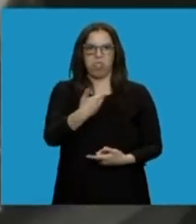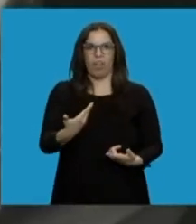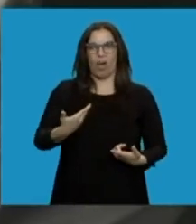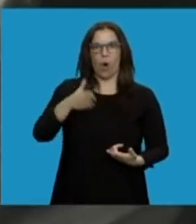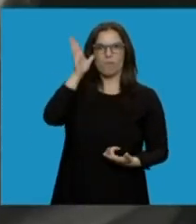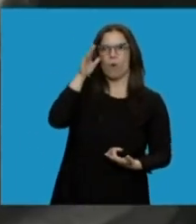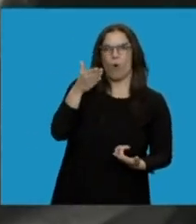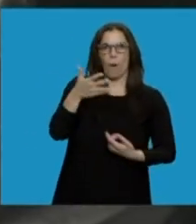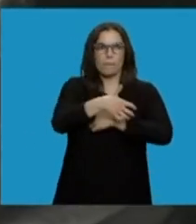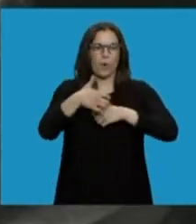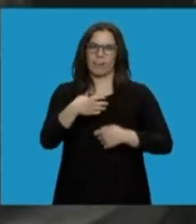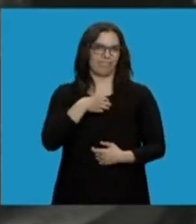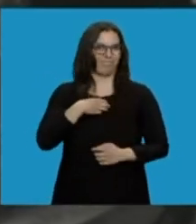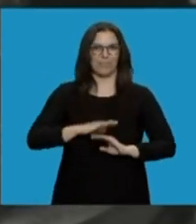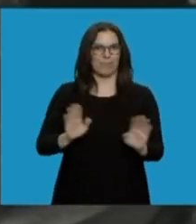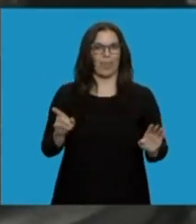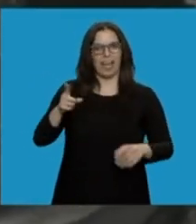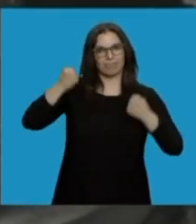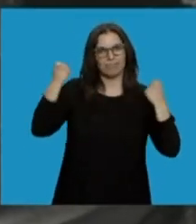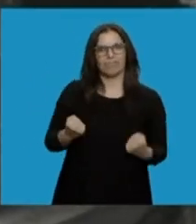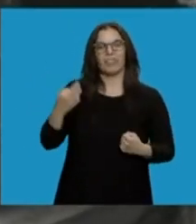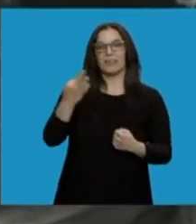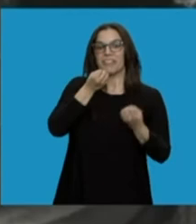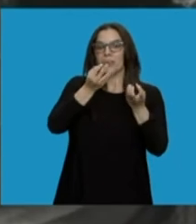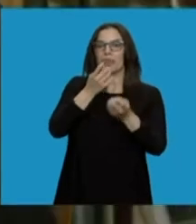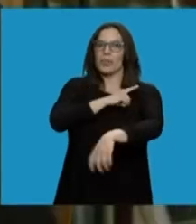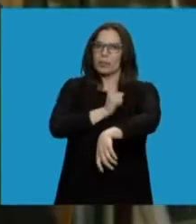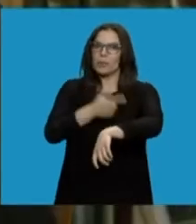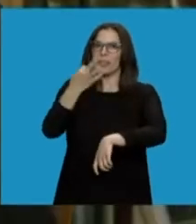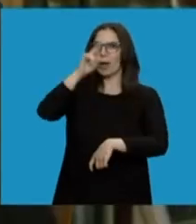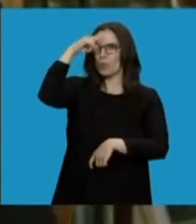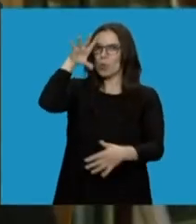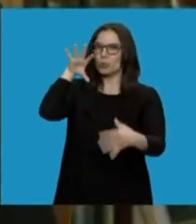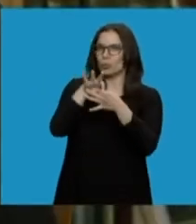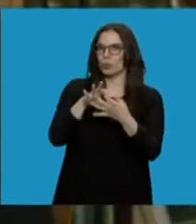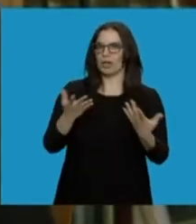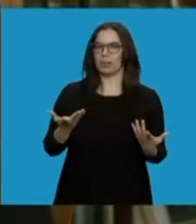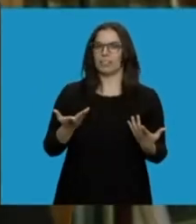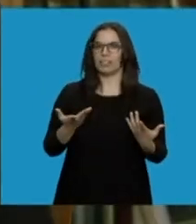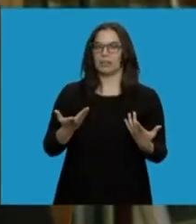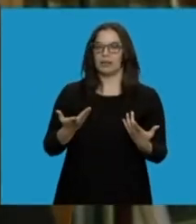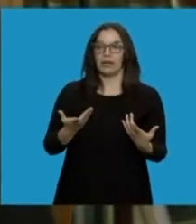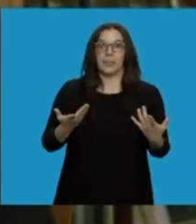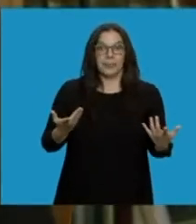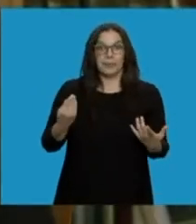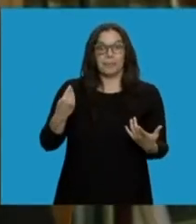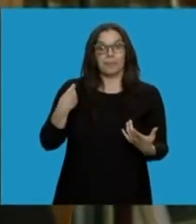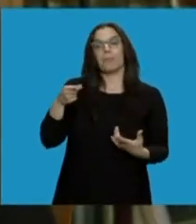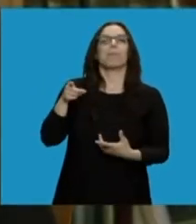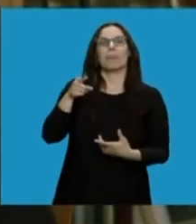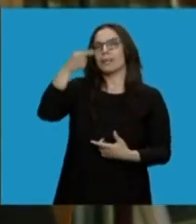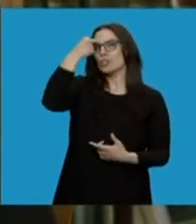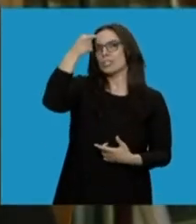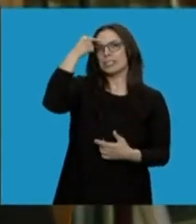información pobre. Él mantenía que la información deportiva tenía que ser cultura. De hecho, es una gran de sus obsesiones es